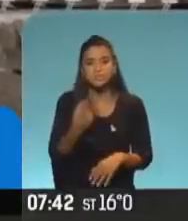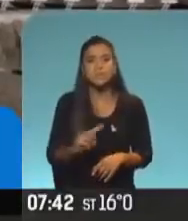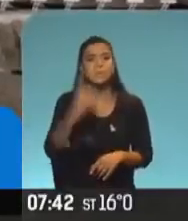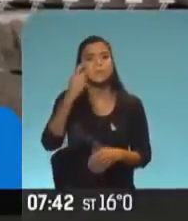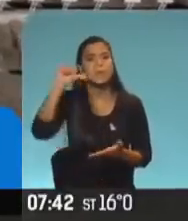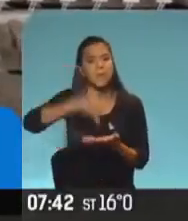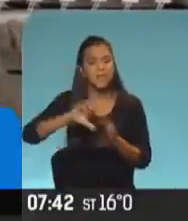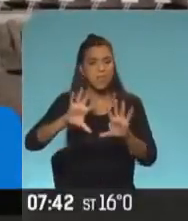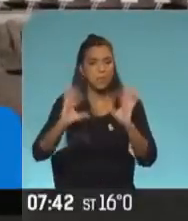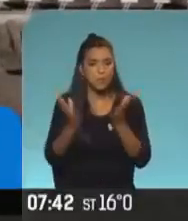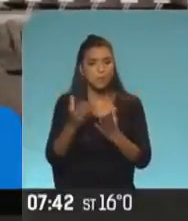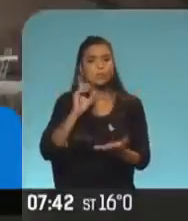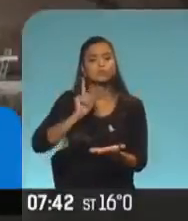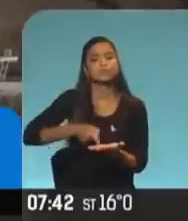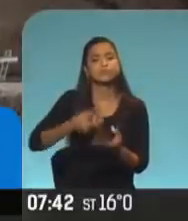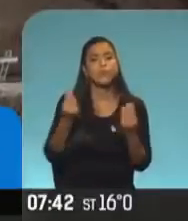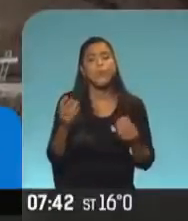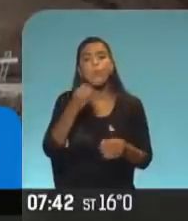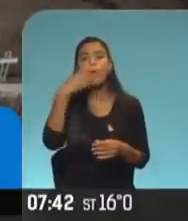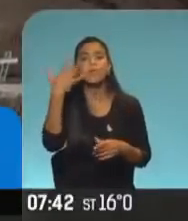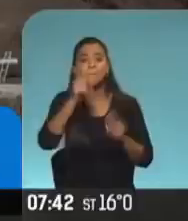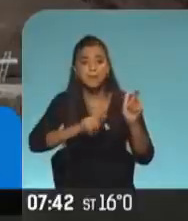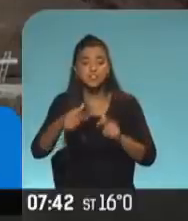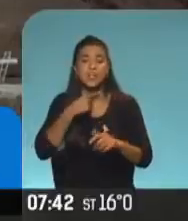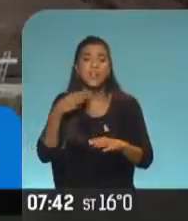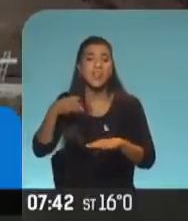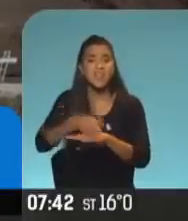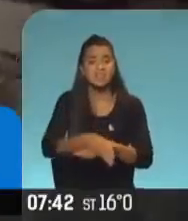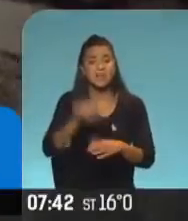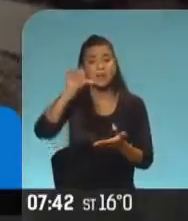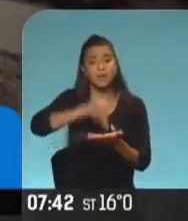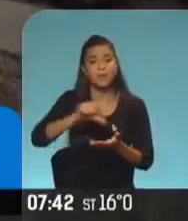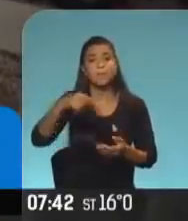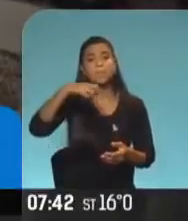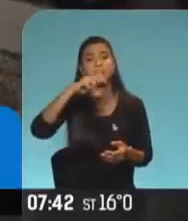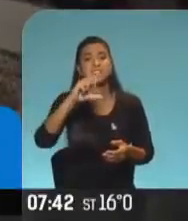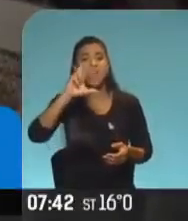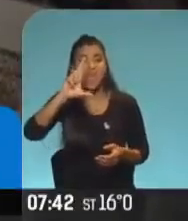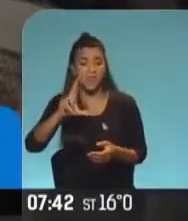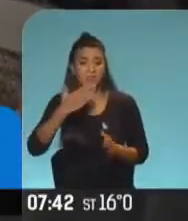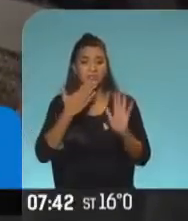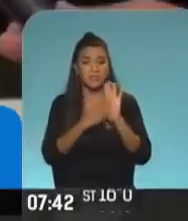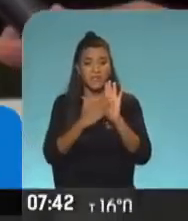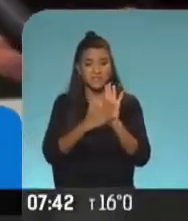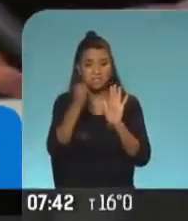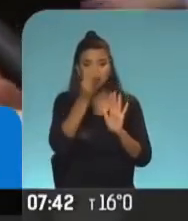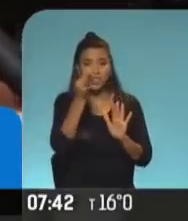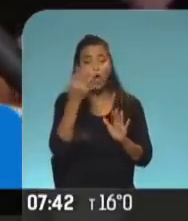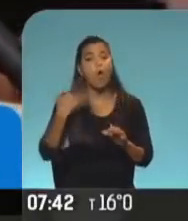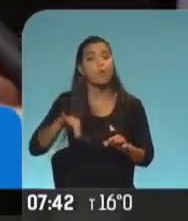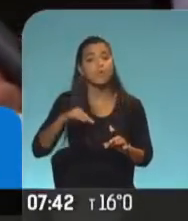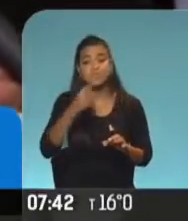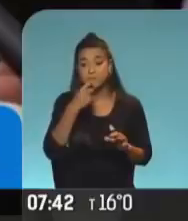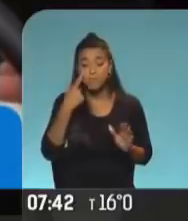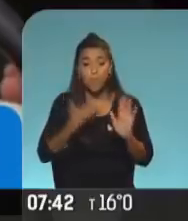del mundo que lo decreta, que es que cualquier persona que quiere ingresar al país tiene que hacerse un PCR, un test obligatorio. Si no se hace el test y